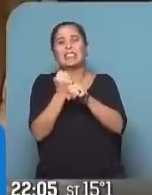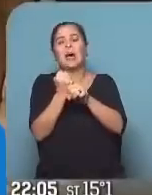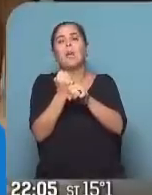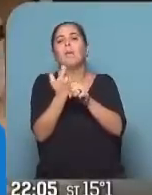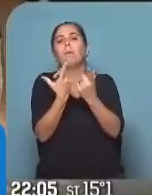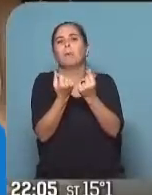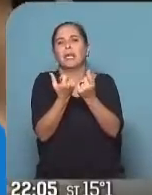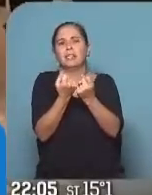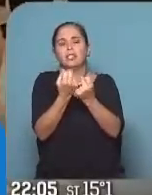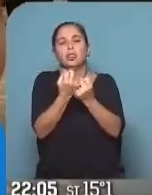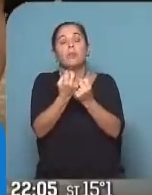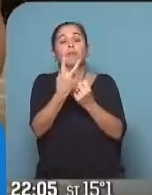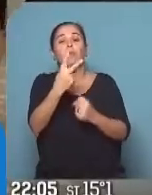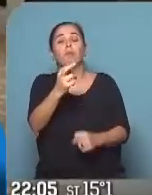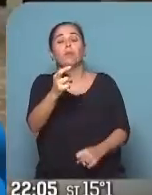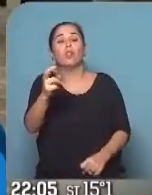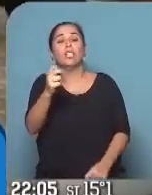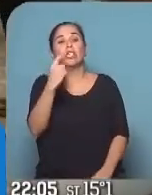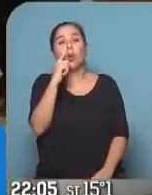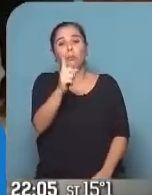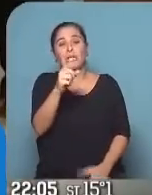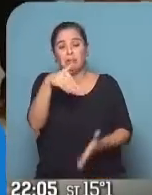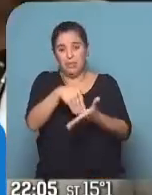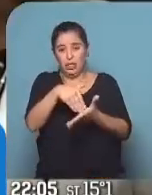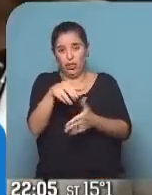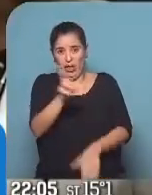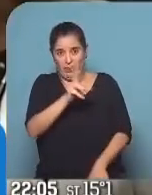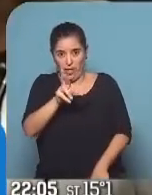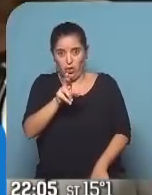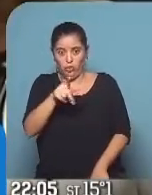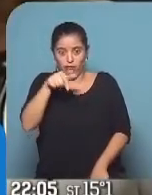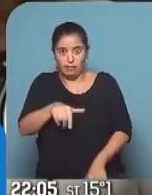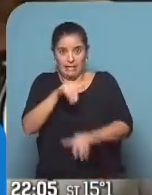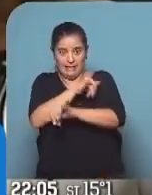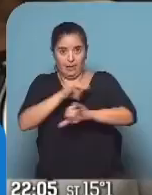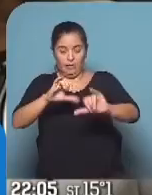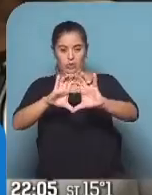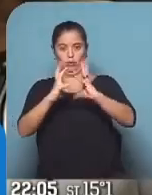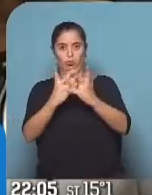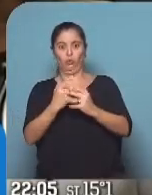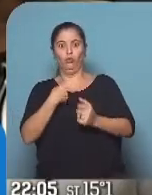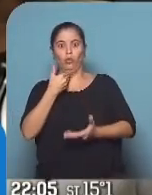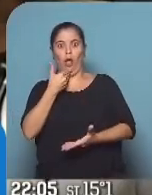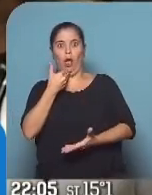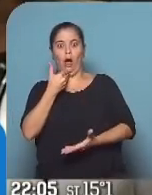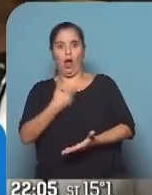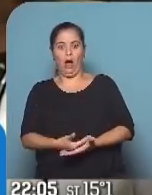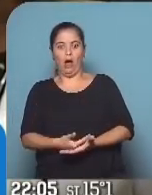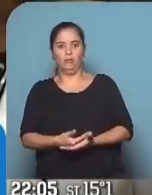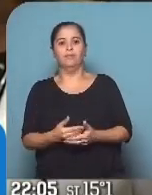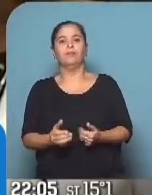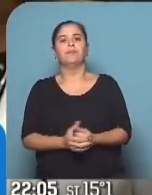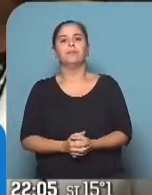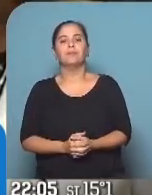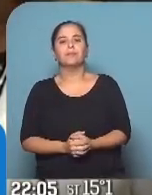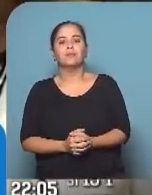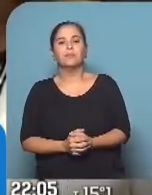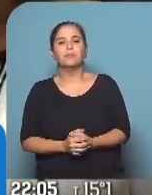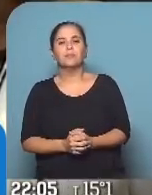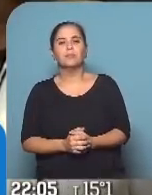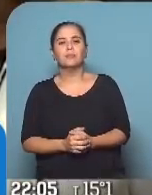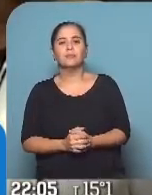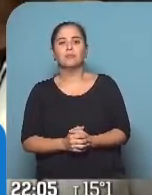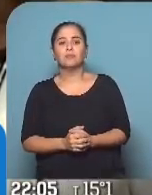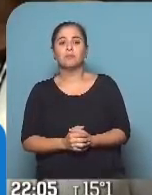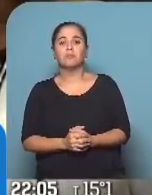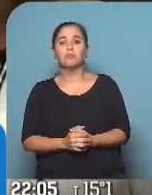El anuncio sacudió a los mercados globales. We're not going to pay China $500 billion a year. So we put